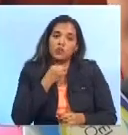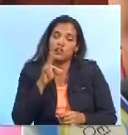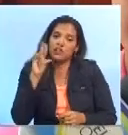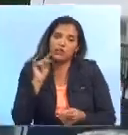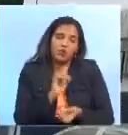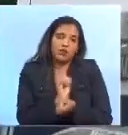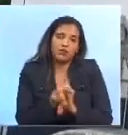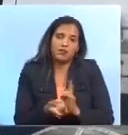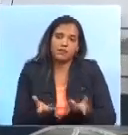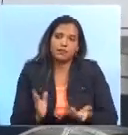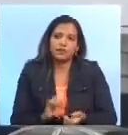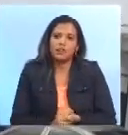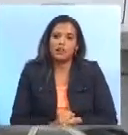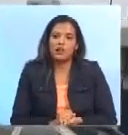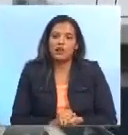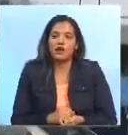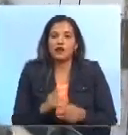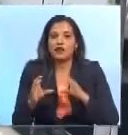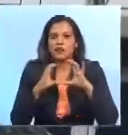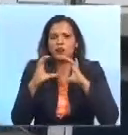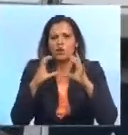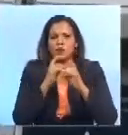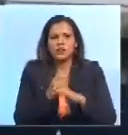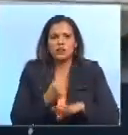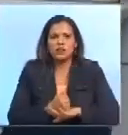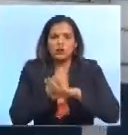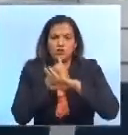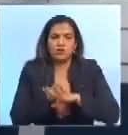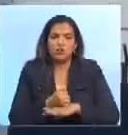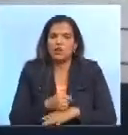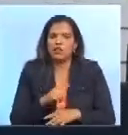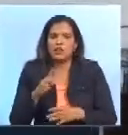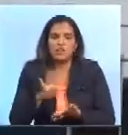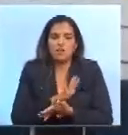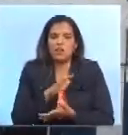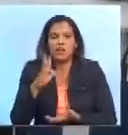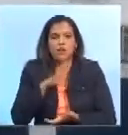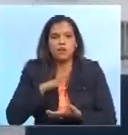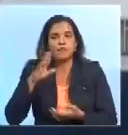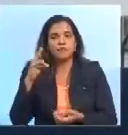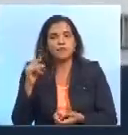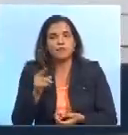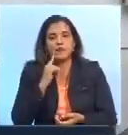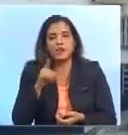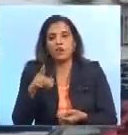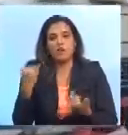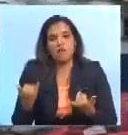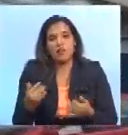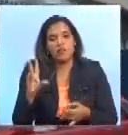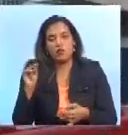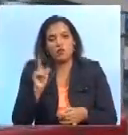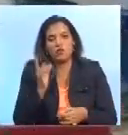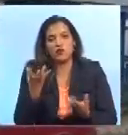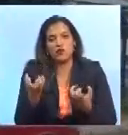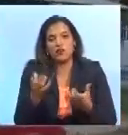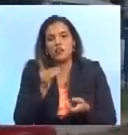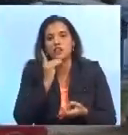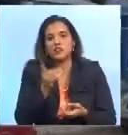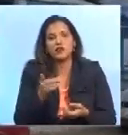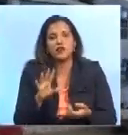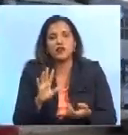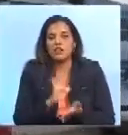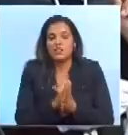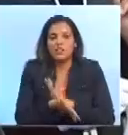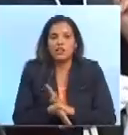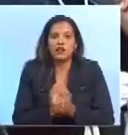no cambien. Quisimos dialogar con el rector del plantel, pero nos manifestaron que por el momento no quiere pronunciarse respecto a este